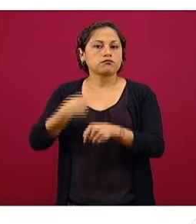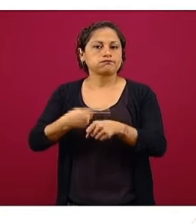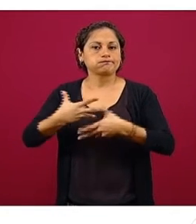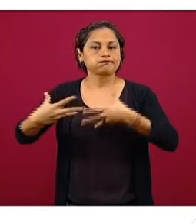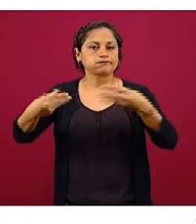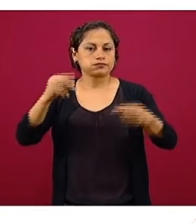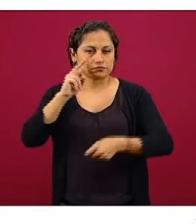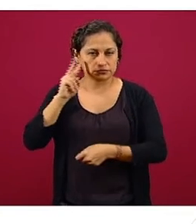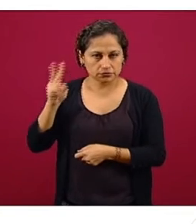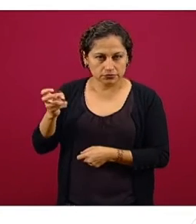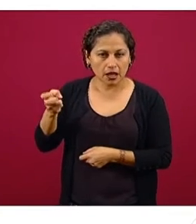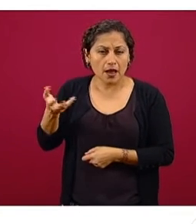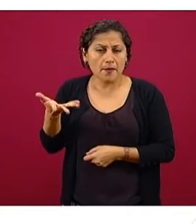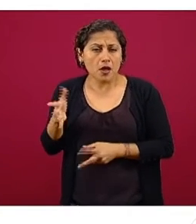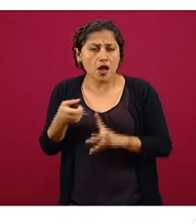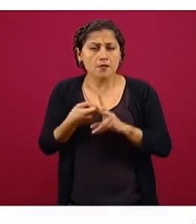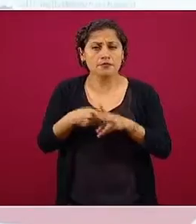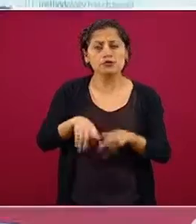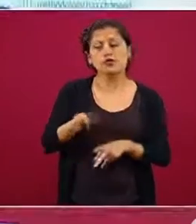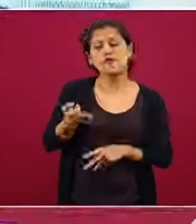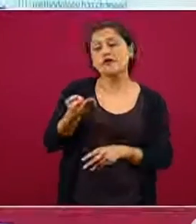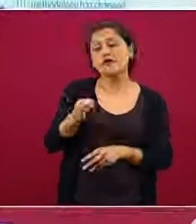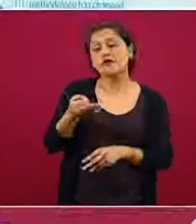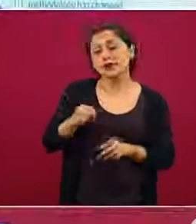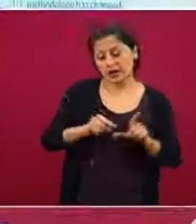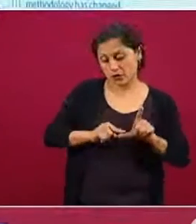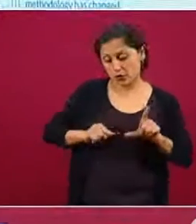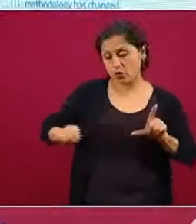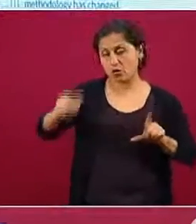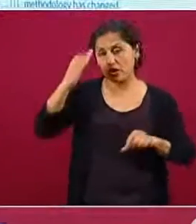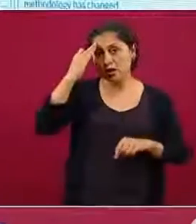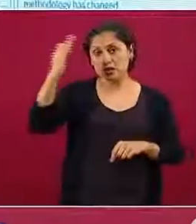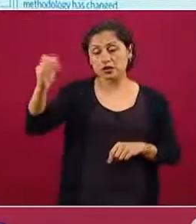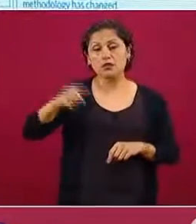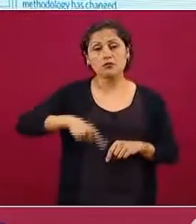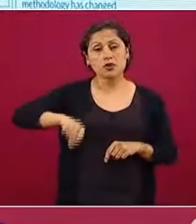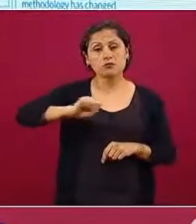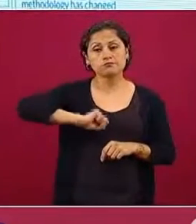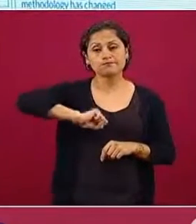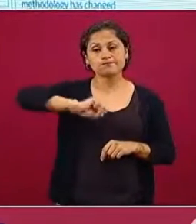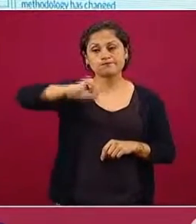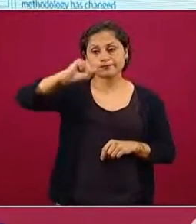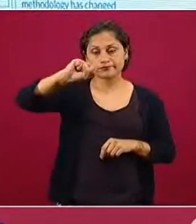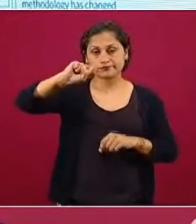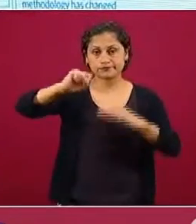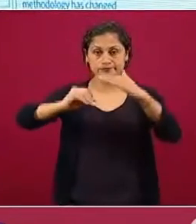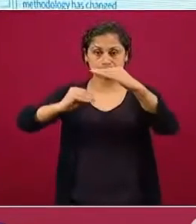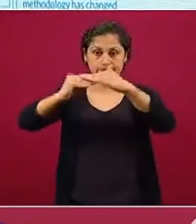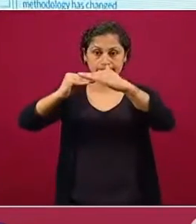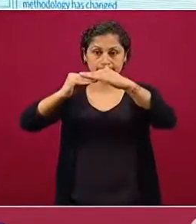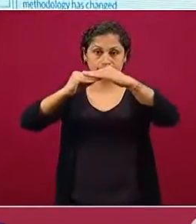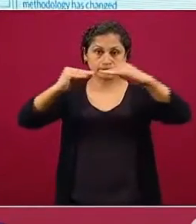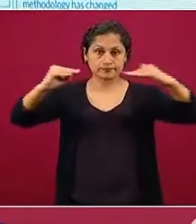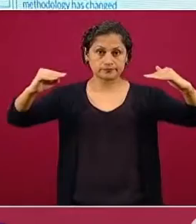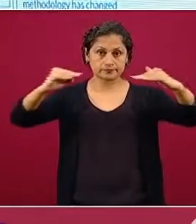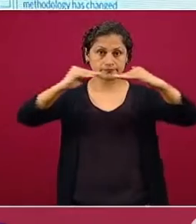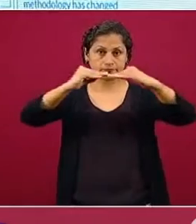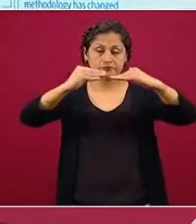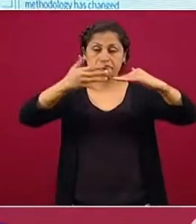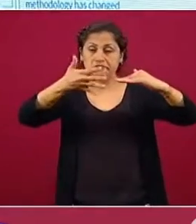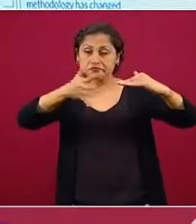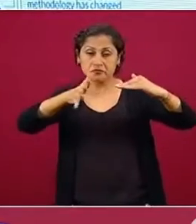empezó más o menos a mediados de febrero y aquí fue transcurriendo su epidemia. Llegó a este punto en donde tuvo